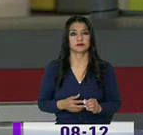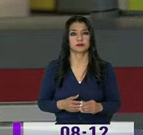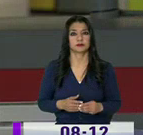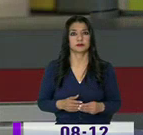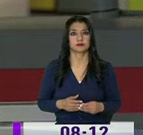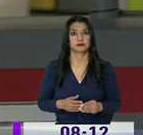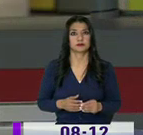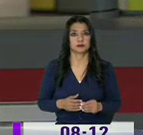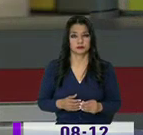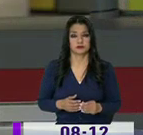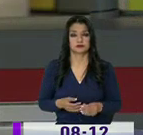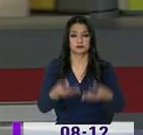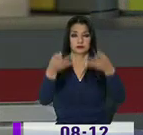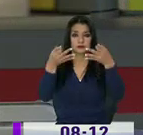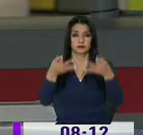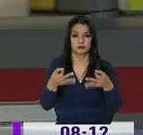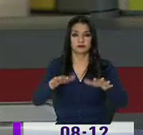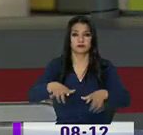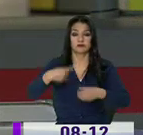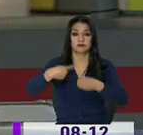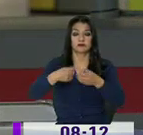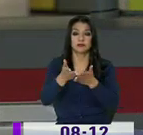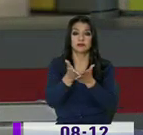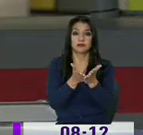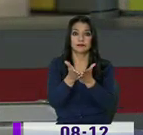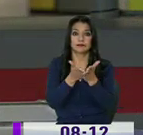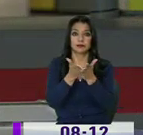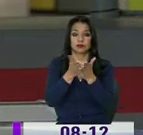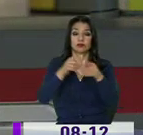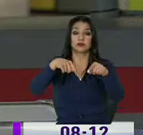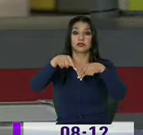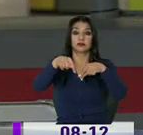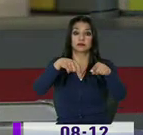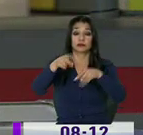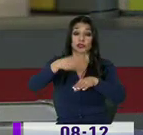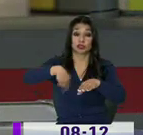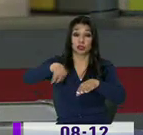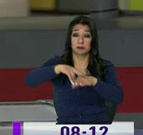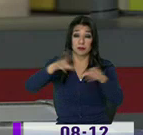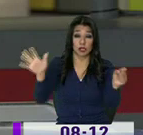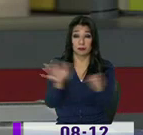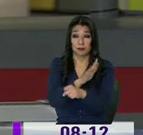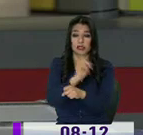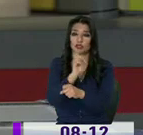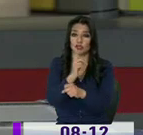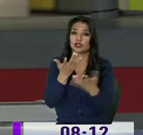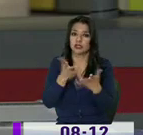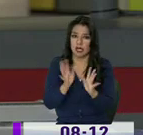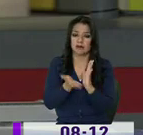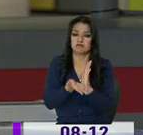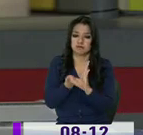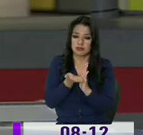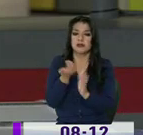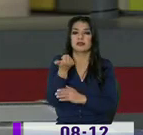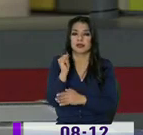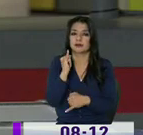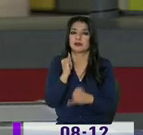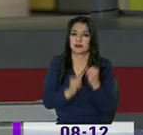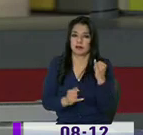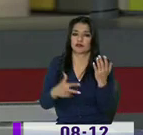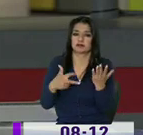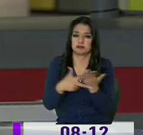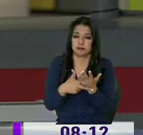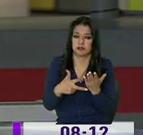haciendo. Y justamente en Quito el servicio de transporte urbano no se normalizó luego que la tarifa se incrementó en 10 centavos.